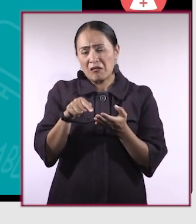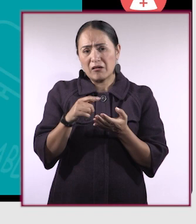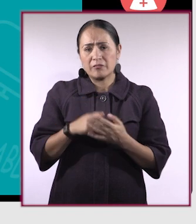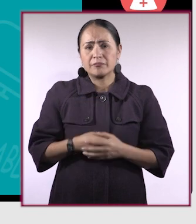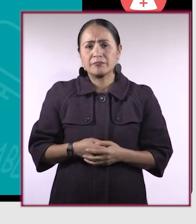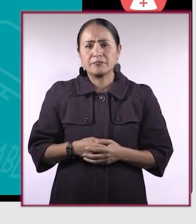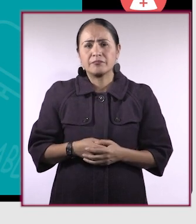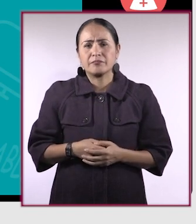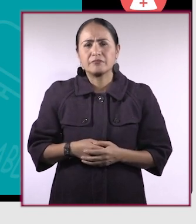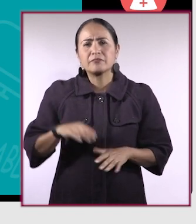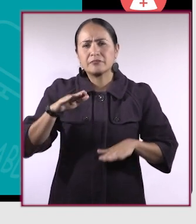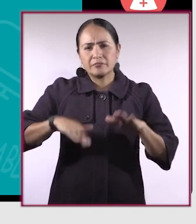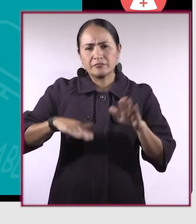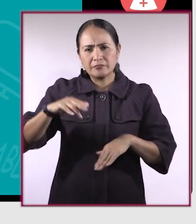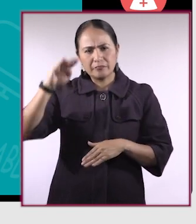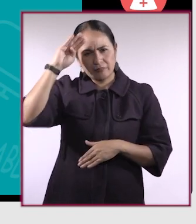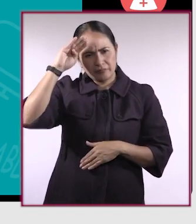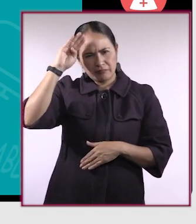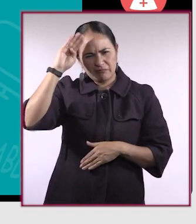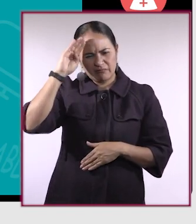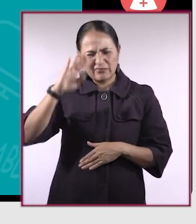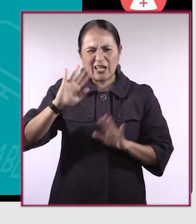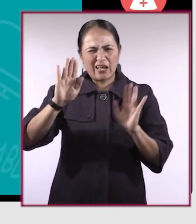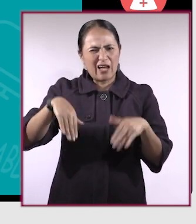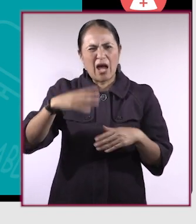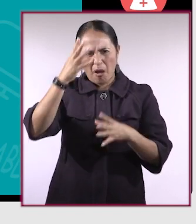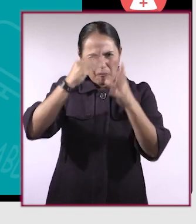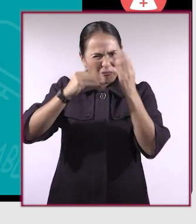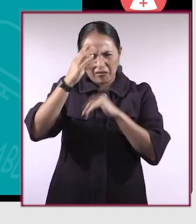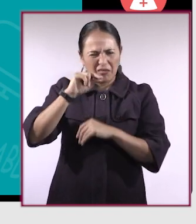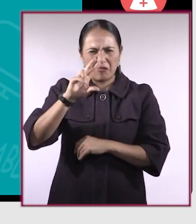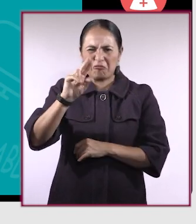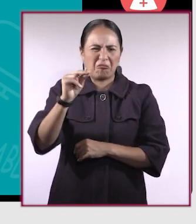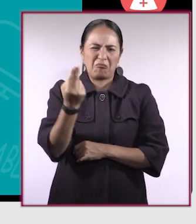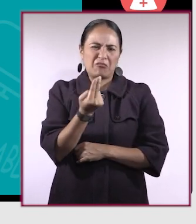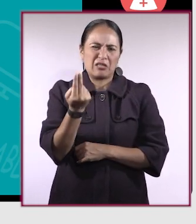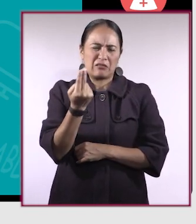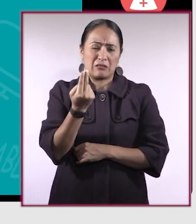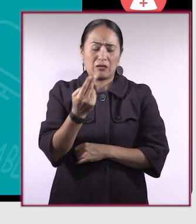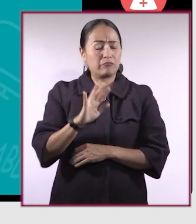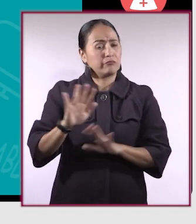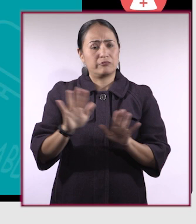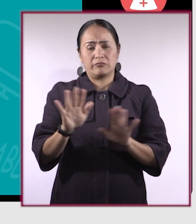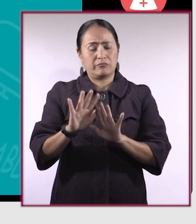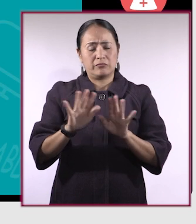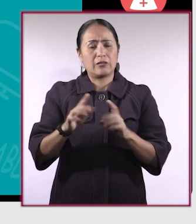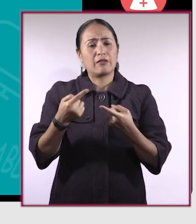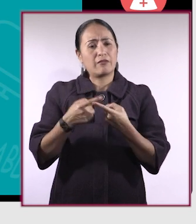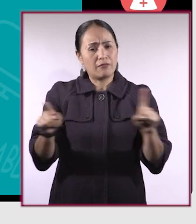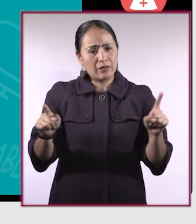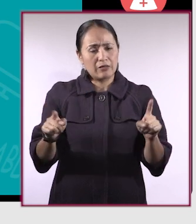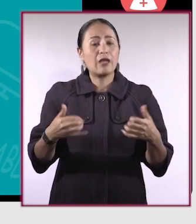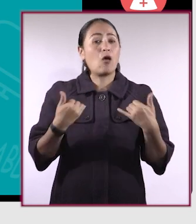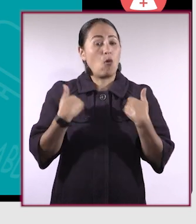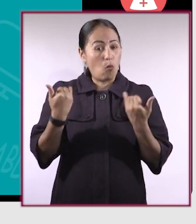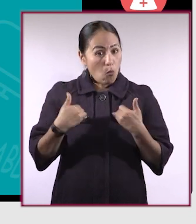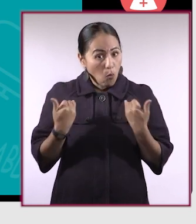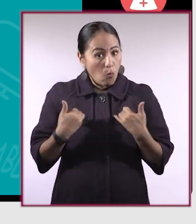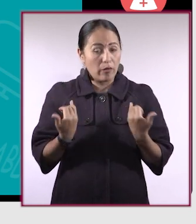no existen y que a veces pensamos que no es necesario, ¿no? Pero todo lo contrario, ¿no? Los que